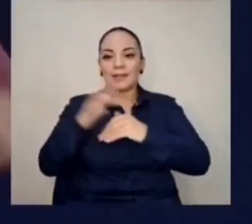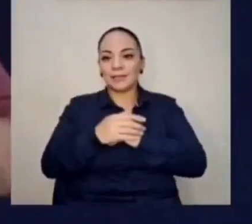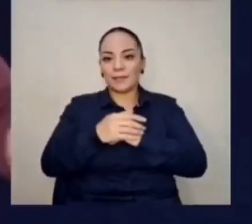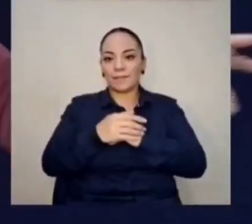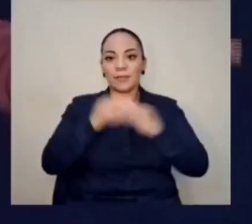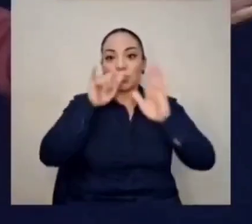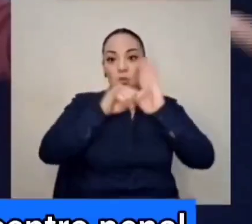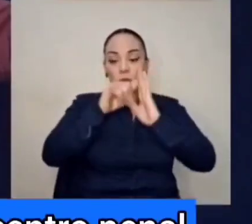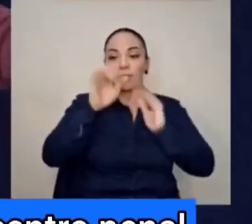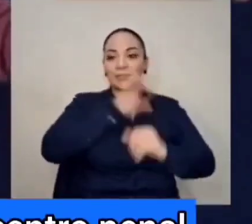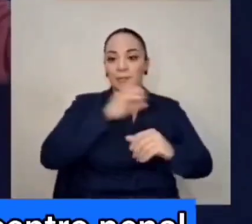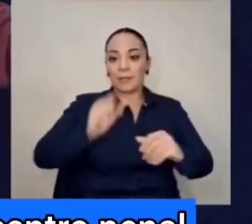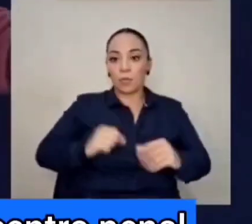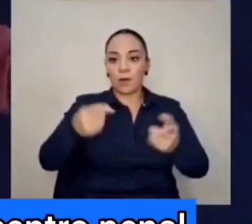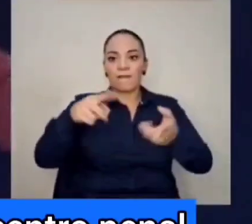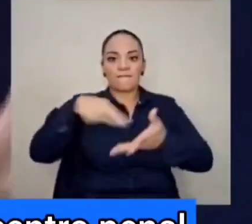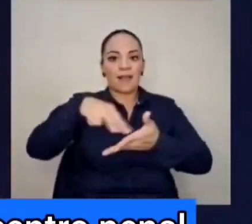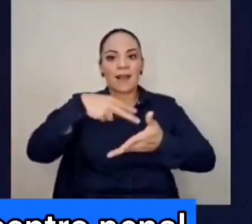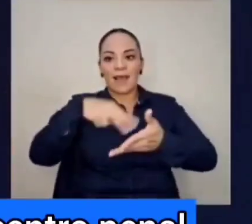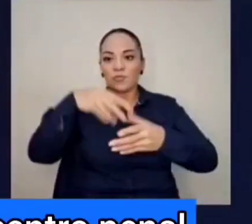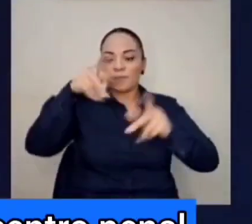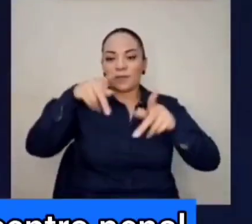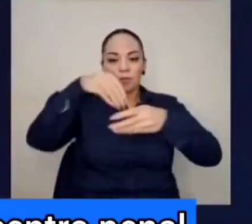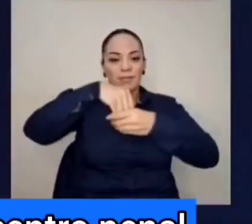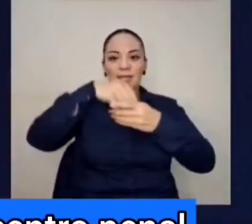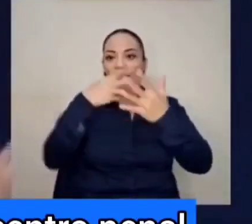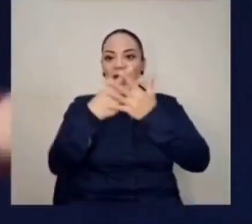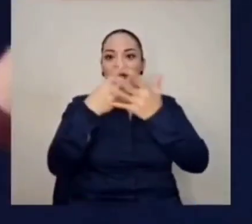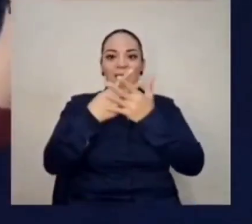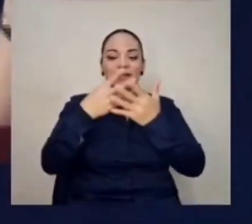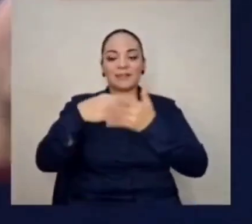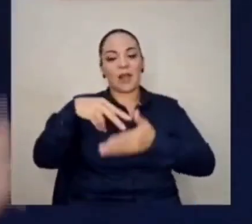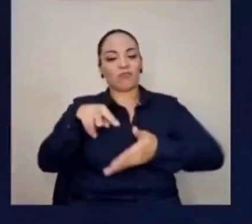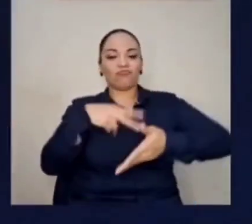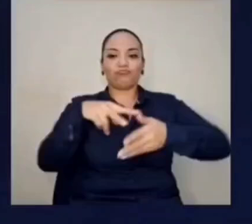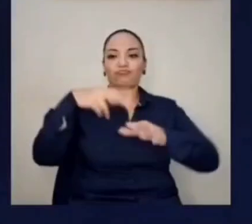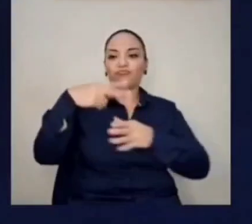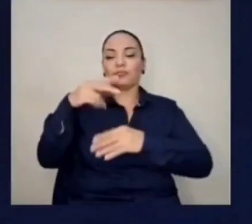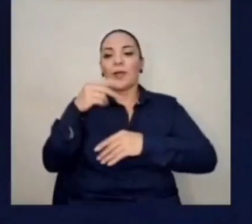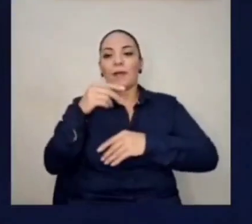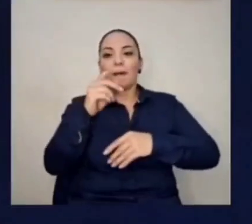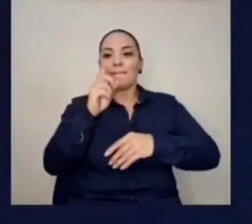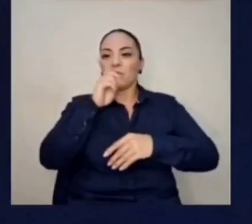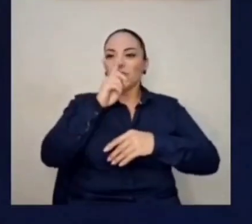El Salvador, donde están bailando ahí las prostitutas en el centro penal, tienen striptease y todo.